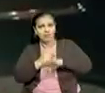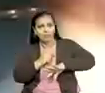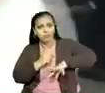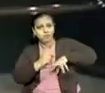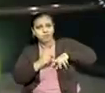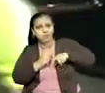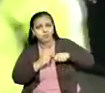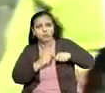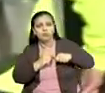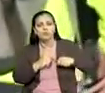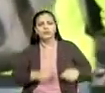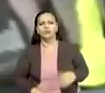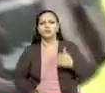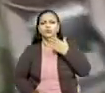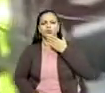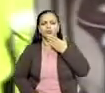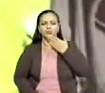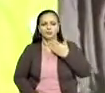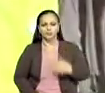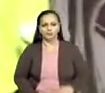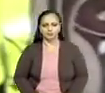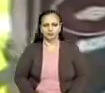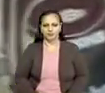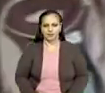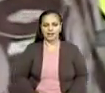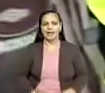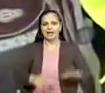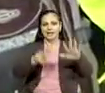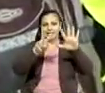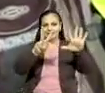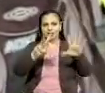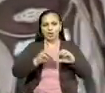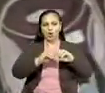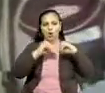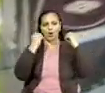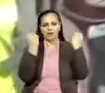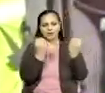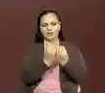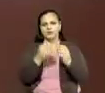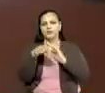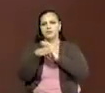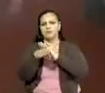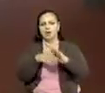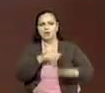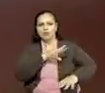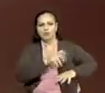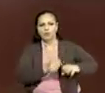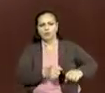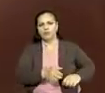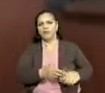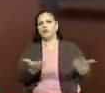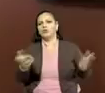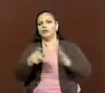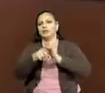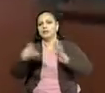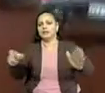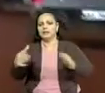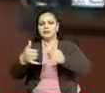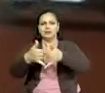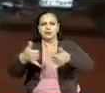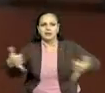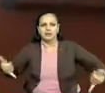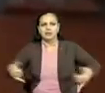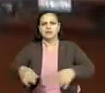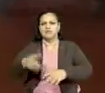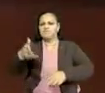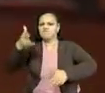que operaban de la siguiente manera: ciertas organizaciones al robo de entidades financieras, asaltos en locales comerciales, también robos y